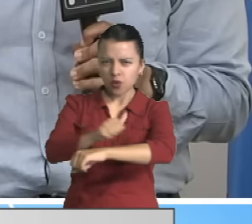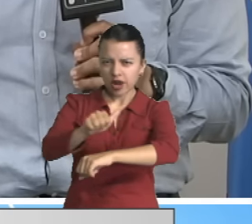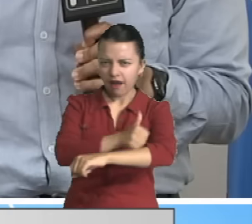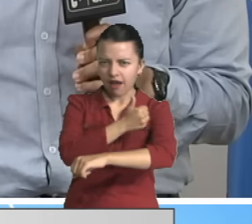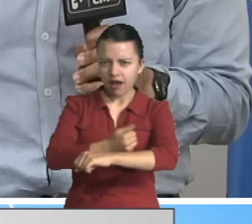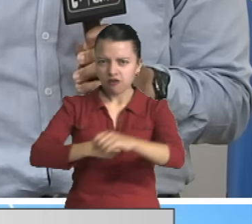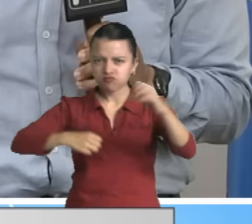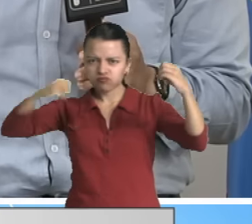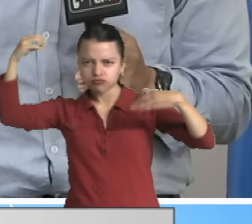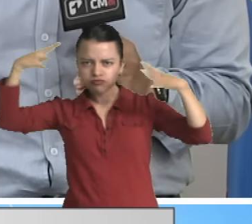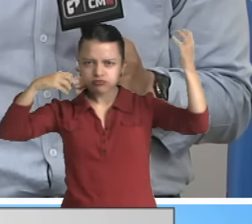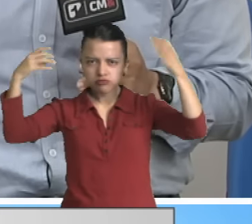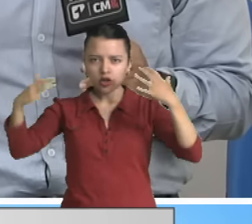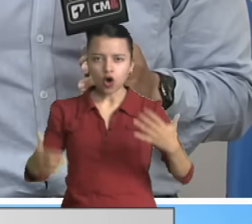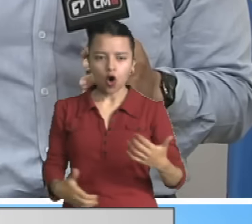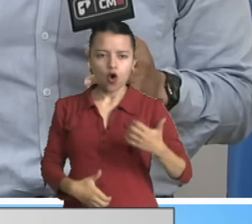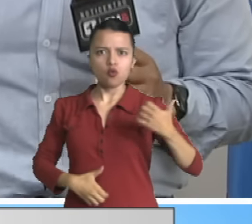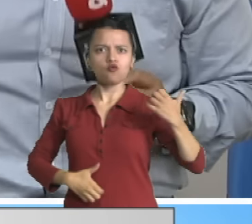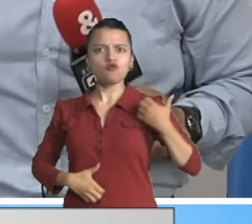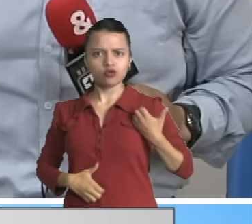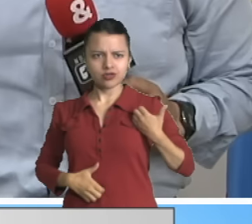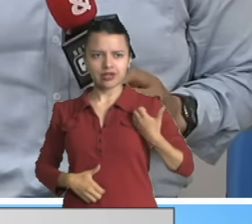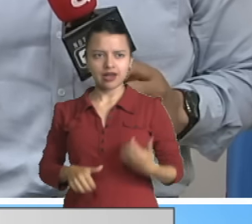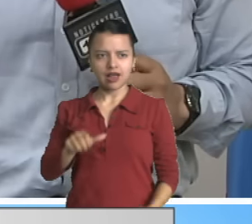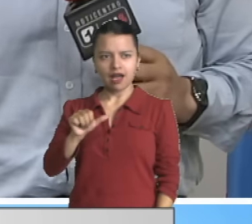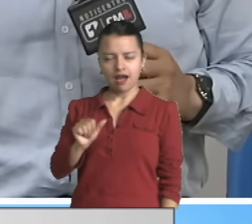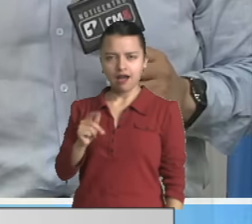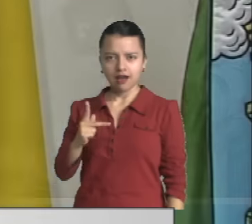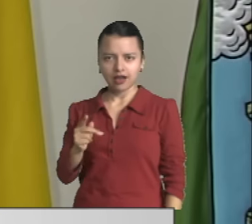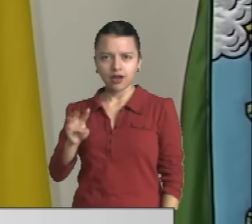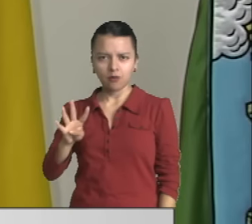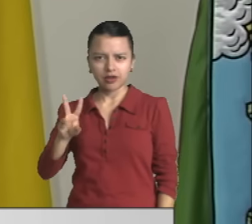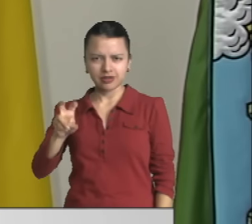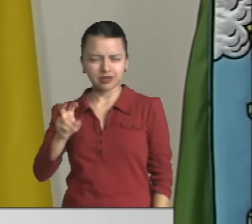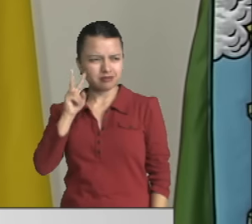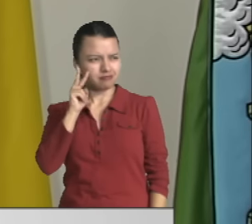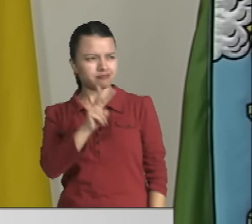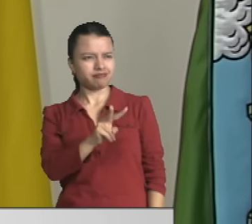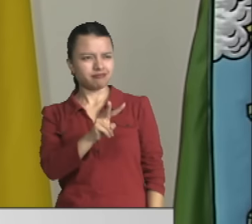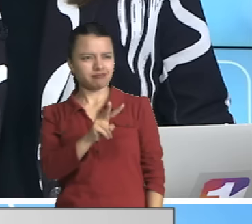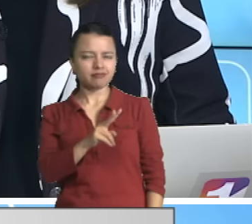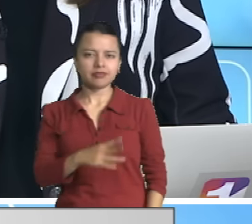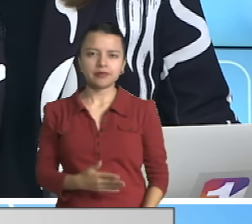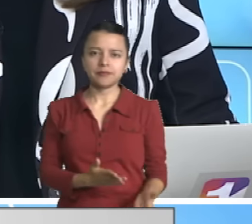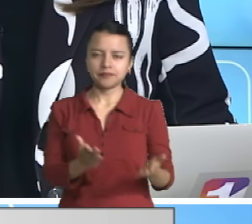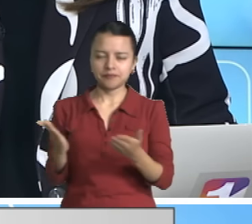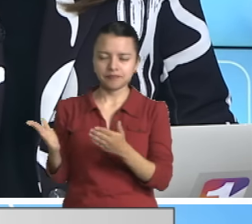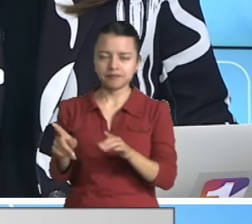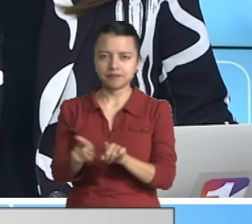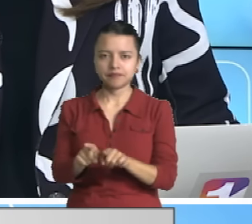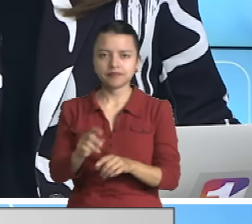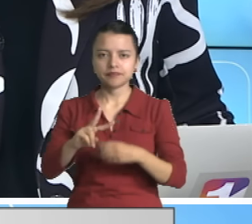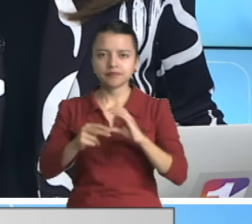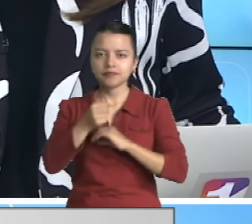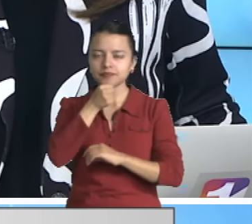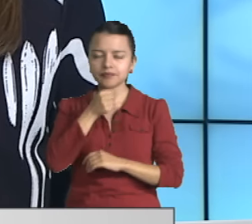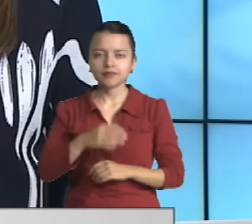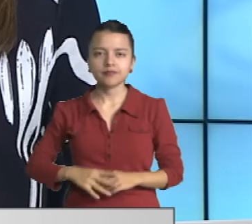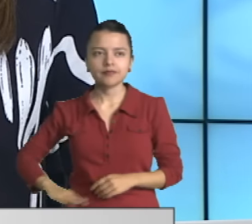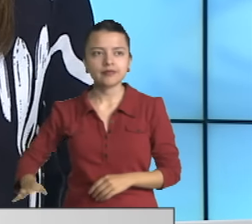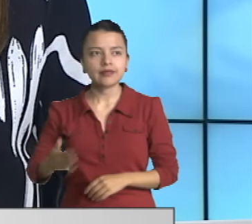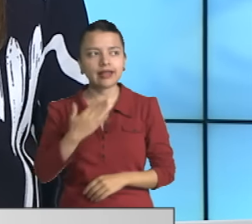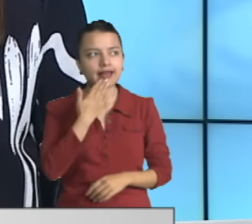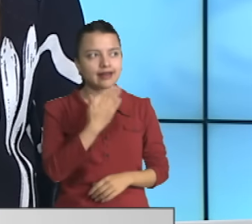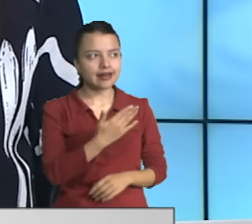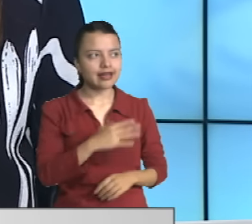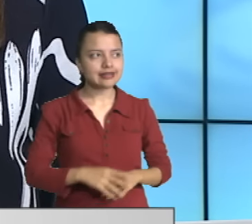fusil AK-47. Información desde Medellín, Hernán Muñoz, Noticentro 1 CMI. Hernán, muchísimas gracias. Y con